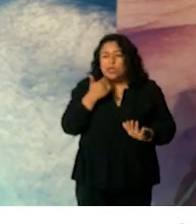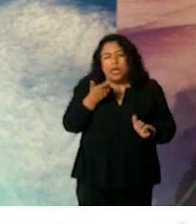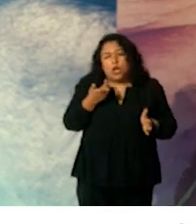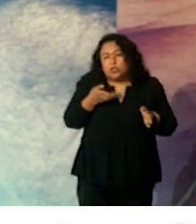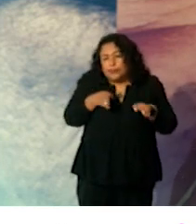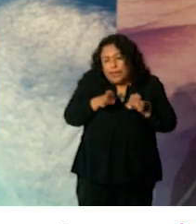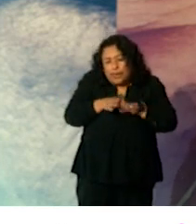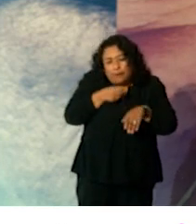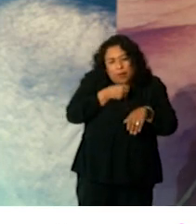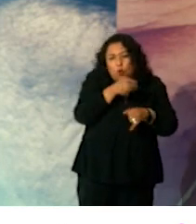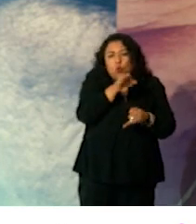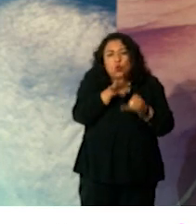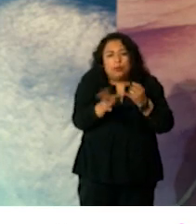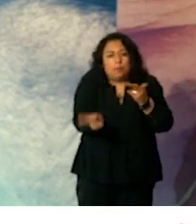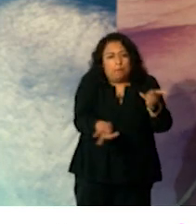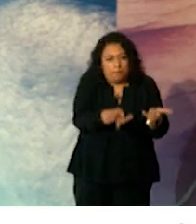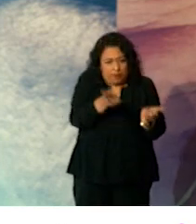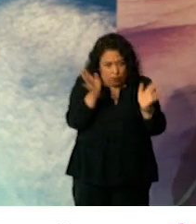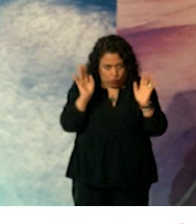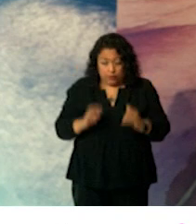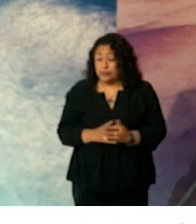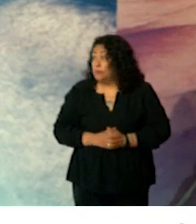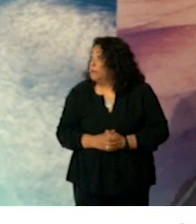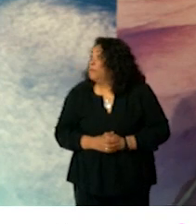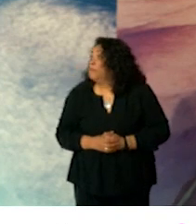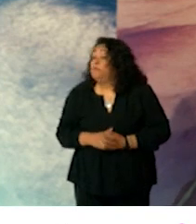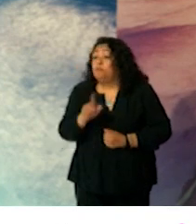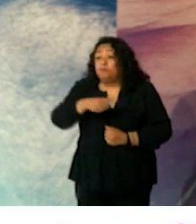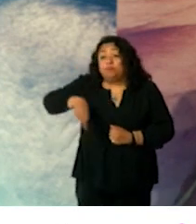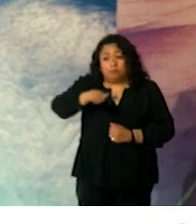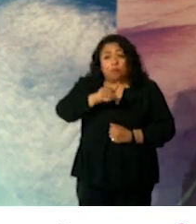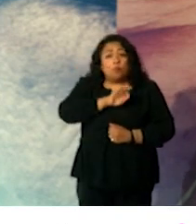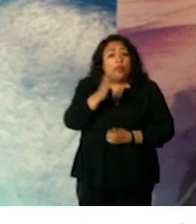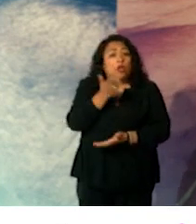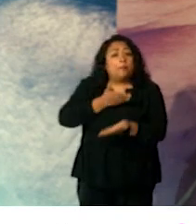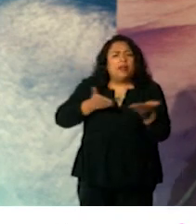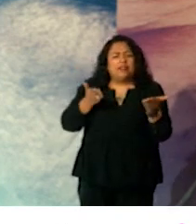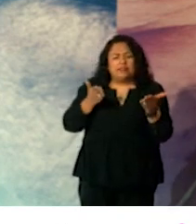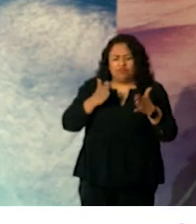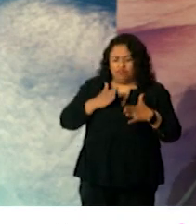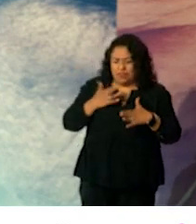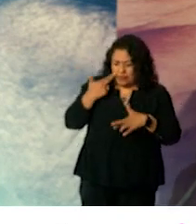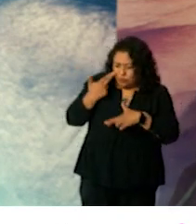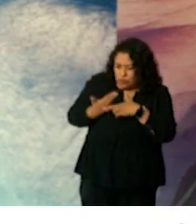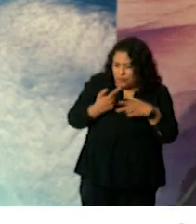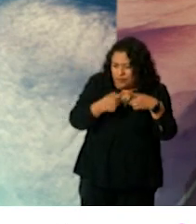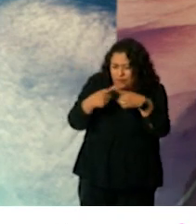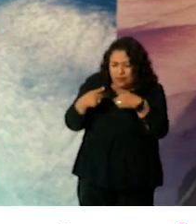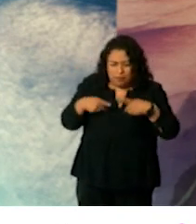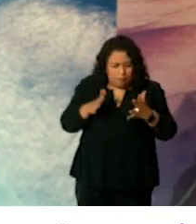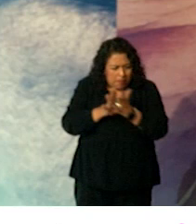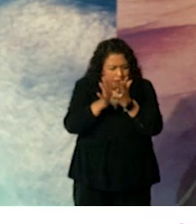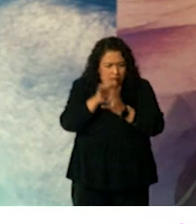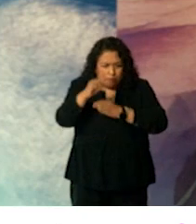este panel con una última ronda de preguntas donde nos pudieran compartir cuál es el papel de los diferentes actores a nivel global, pero